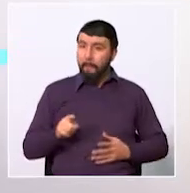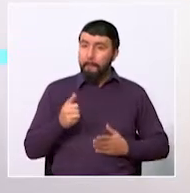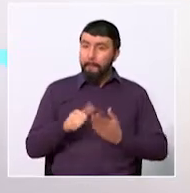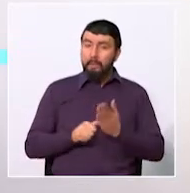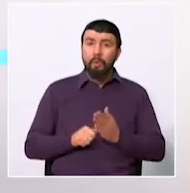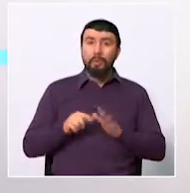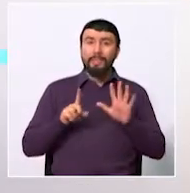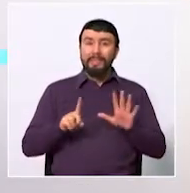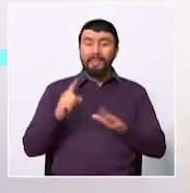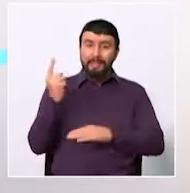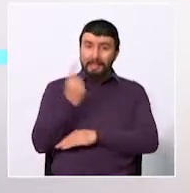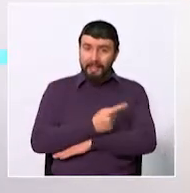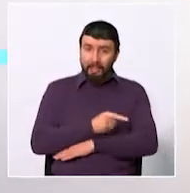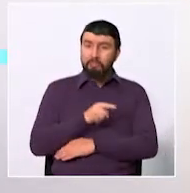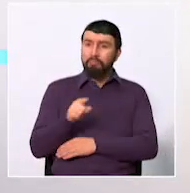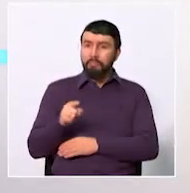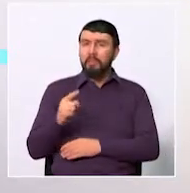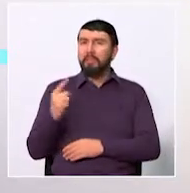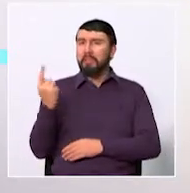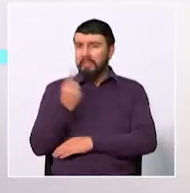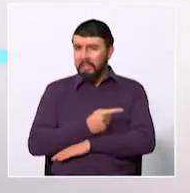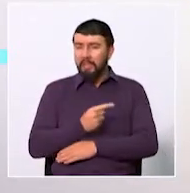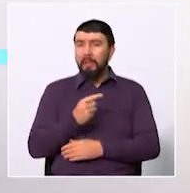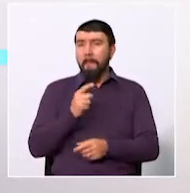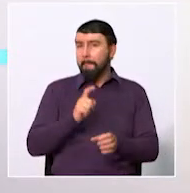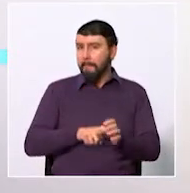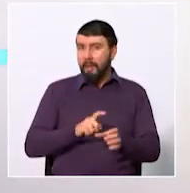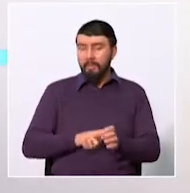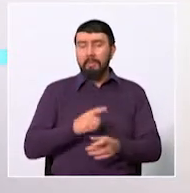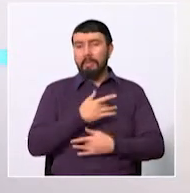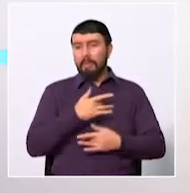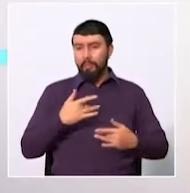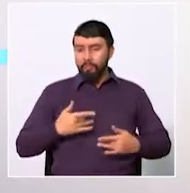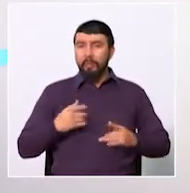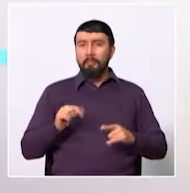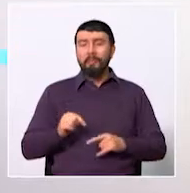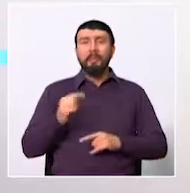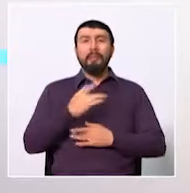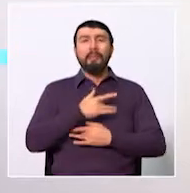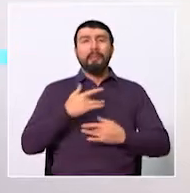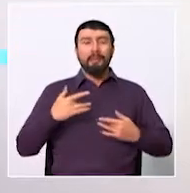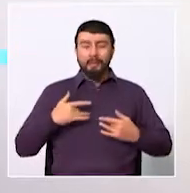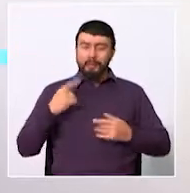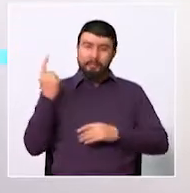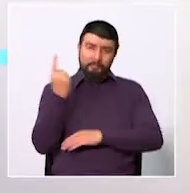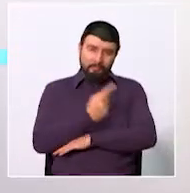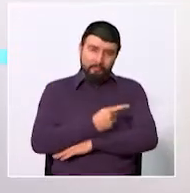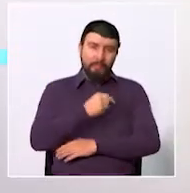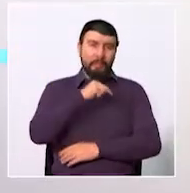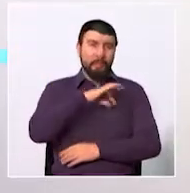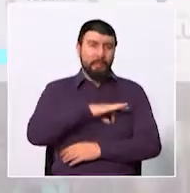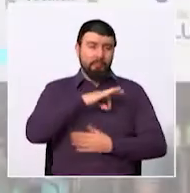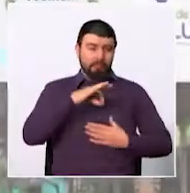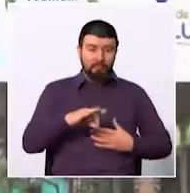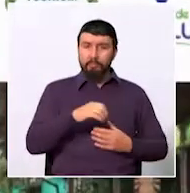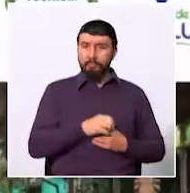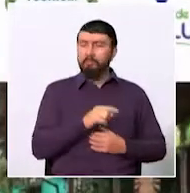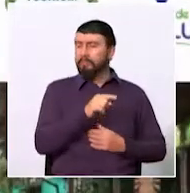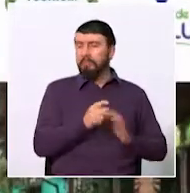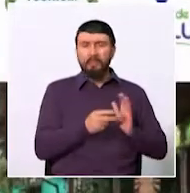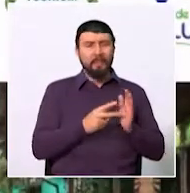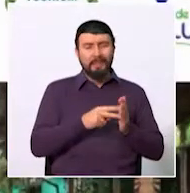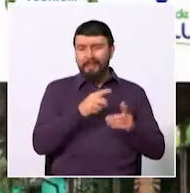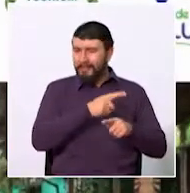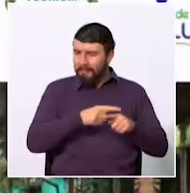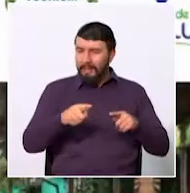6 días incluye el día para tu salud y el día actual es decir en estos dos días más todo lo que es la